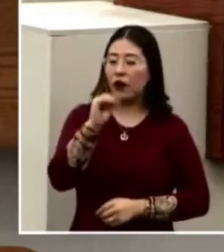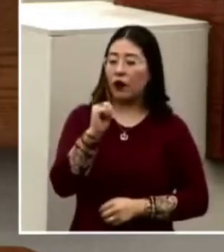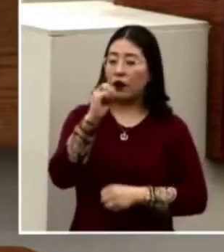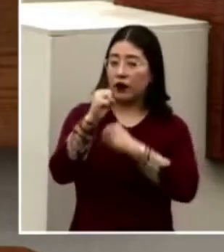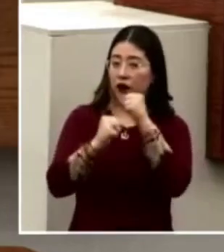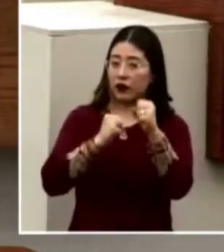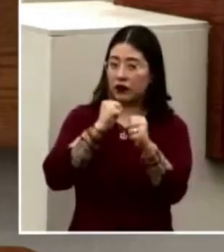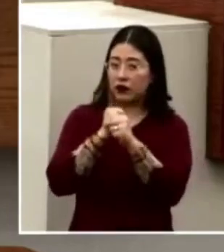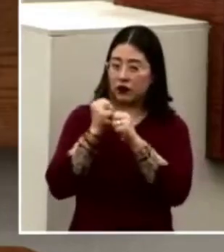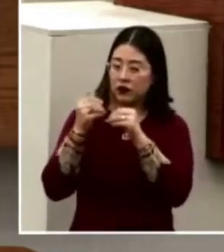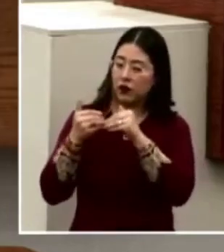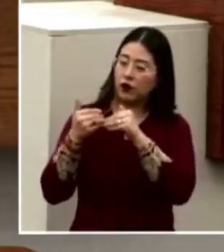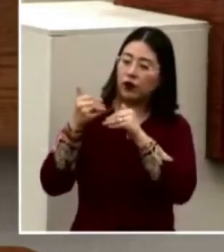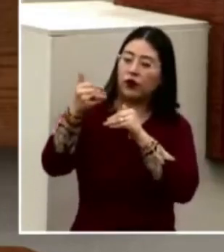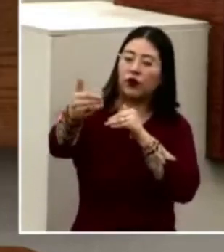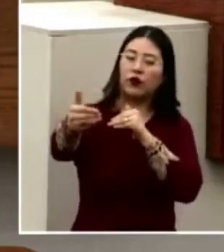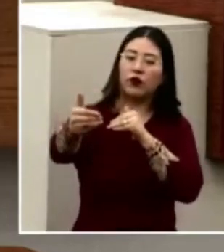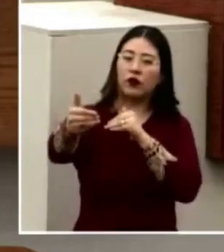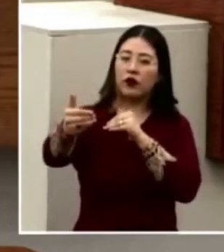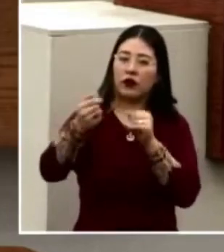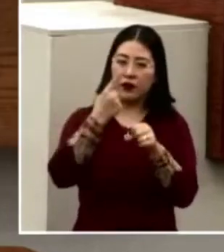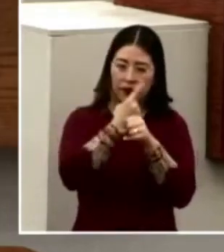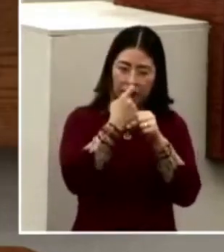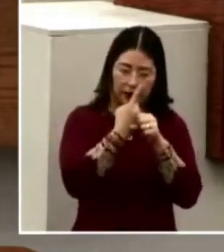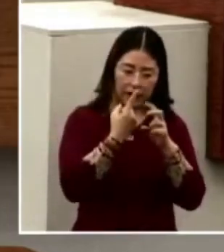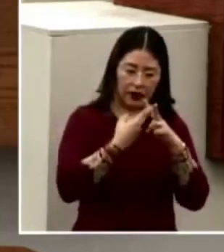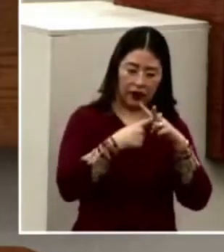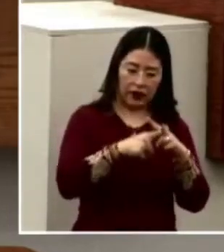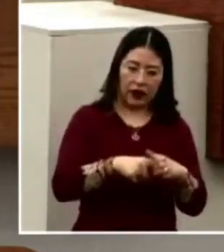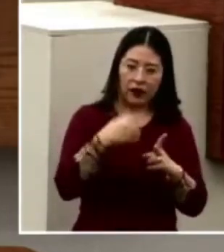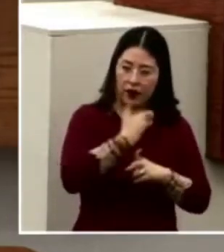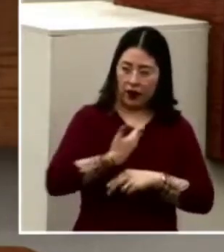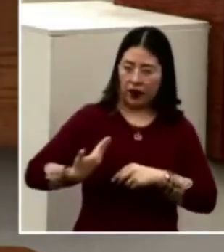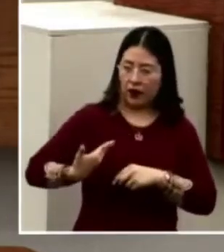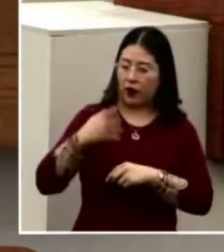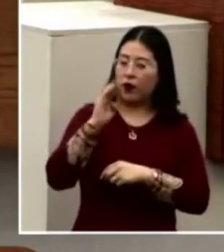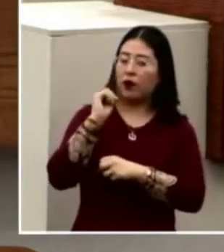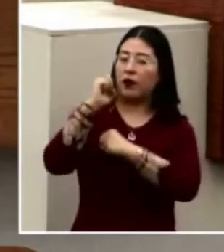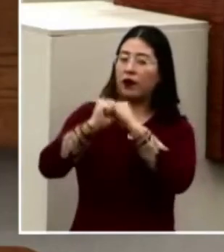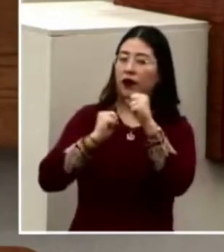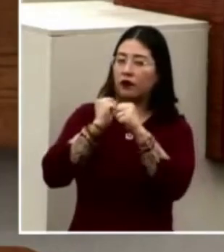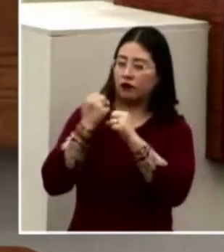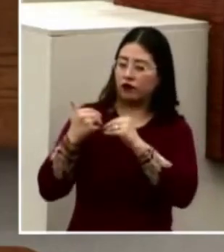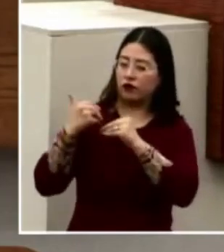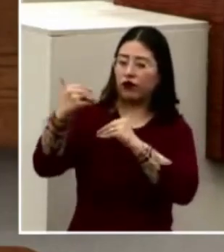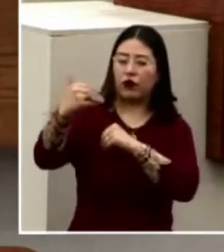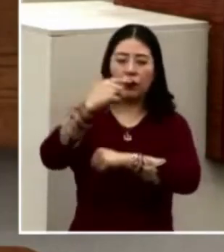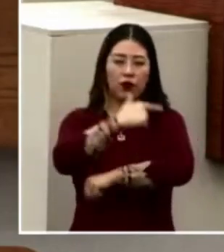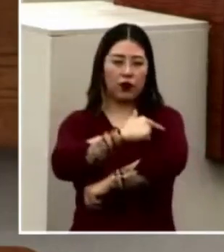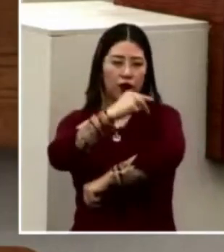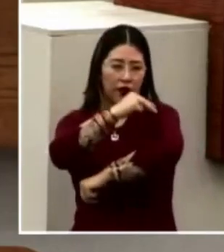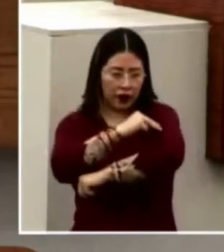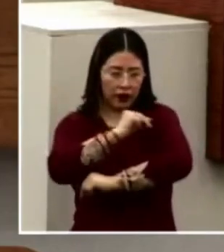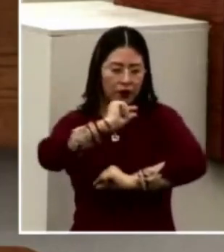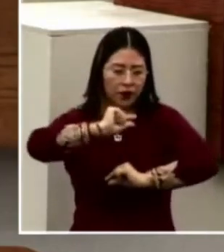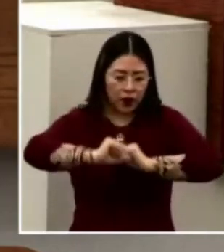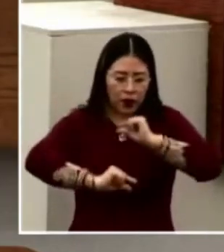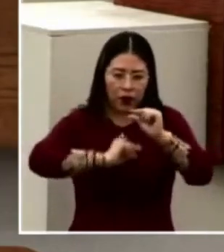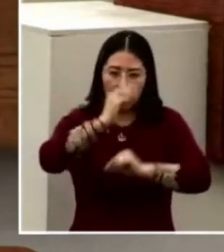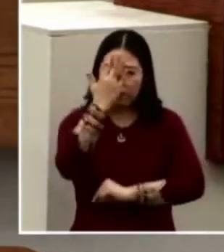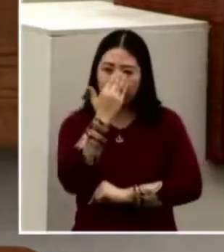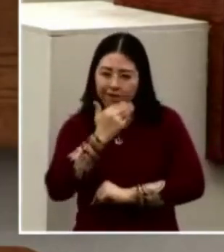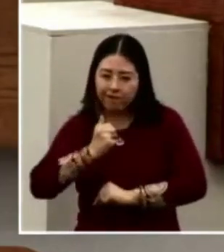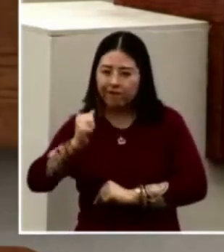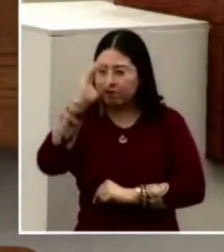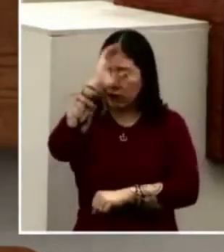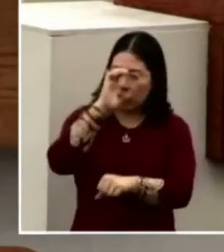a la entrada en vigor del presente decreto, en tanto la Guardia Nacional desarrolla su estructura, capacidades